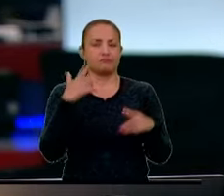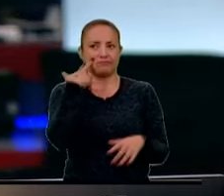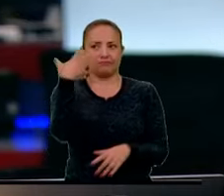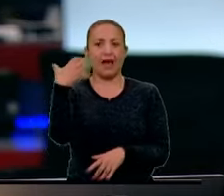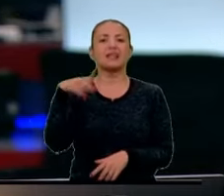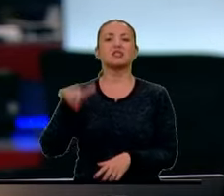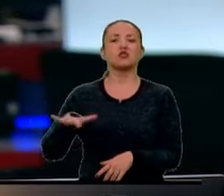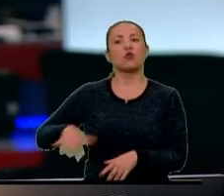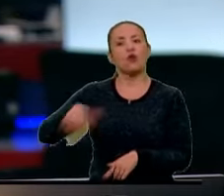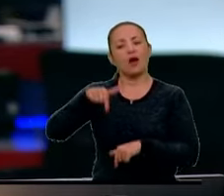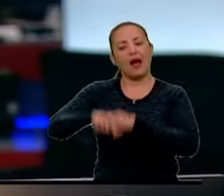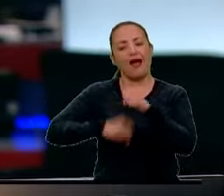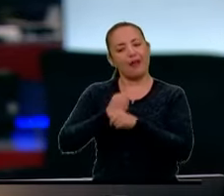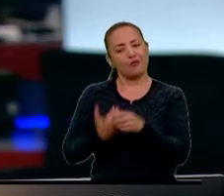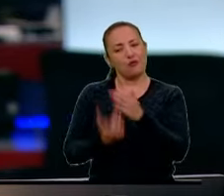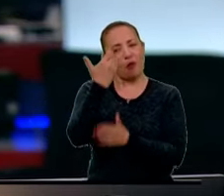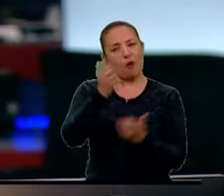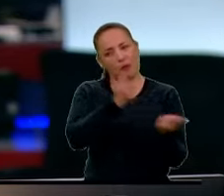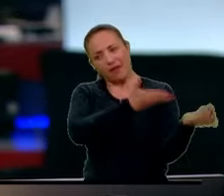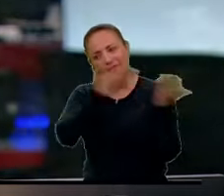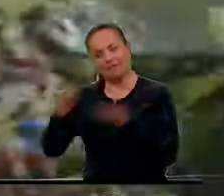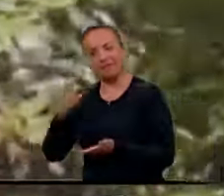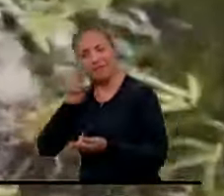para conocer en este nuevo año.